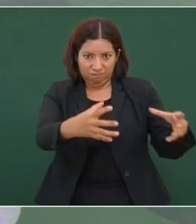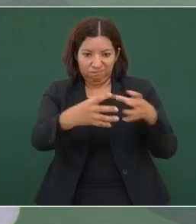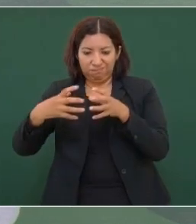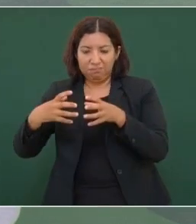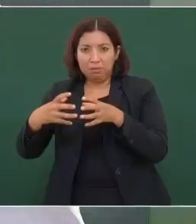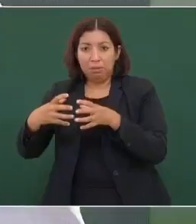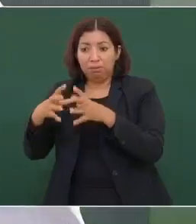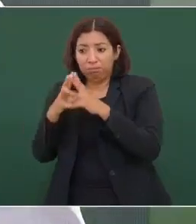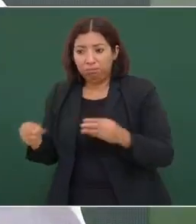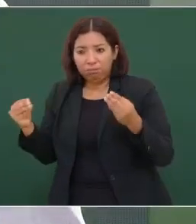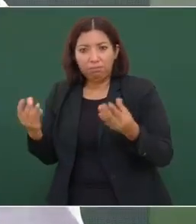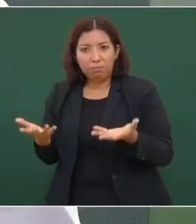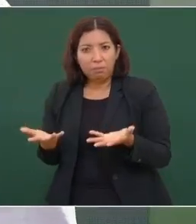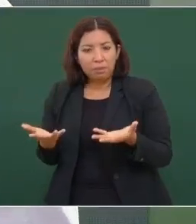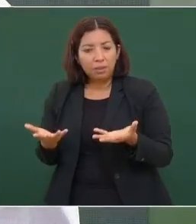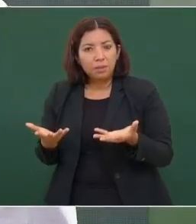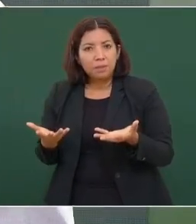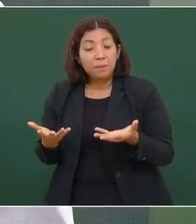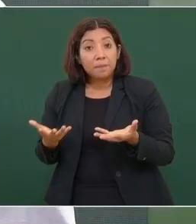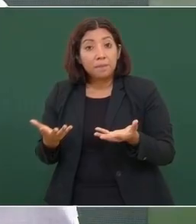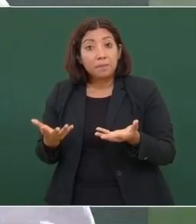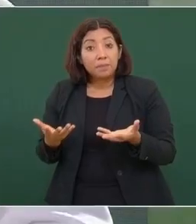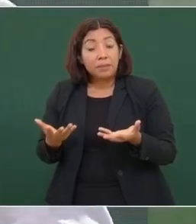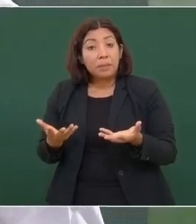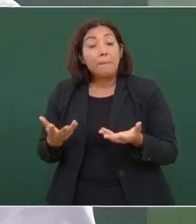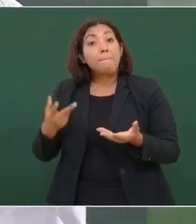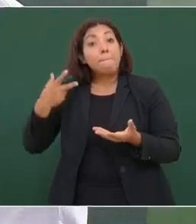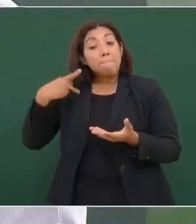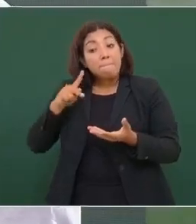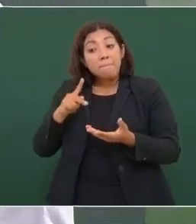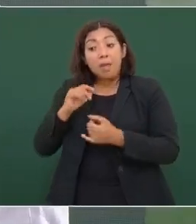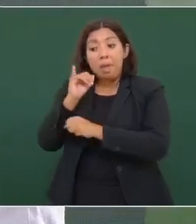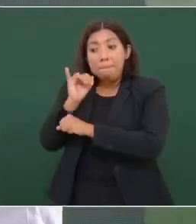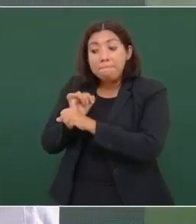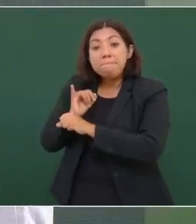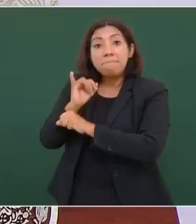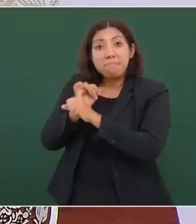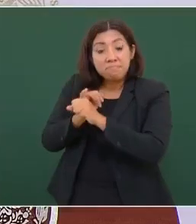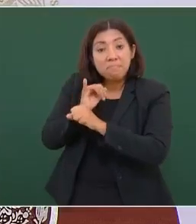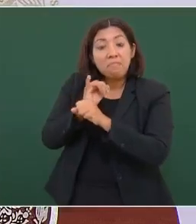los estudios, se demostró que los habían torturado y los liberaron,